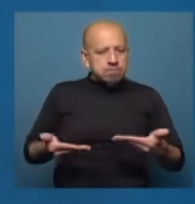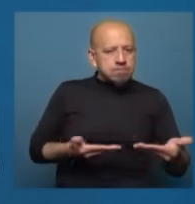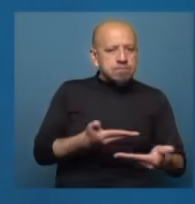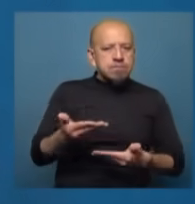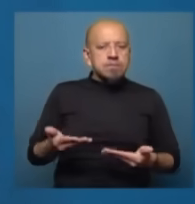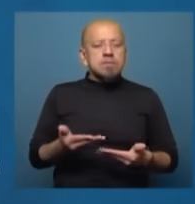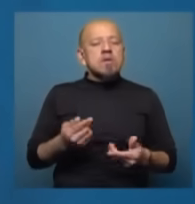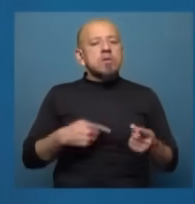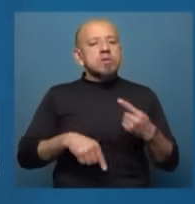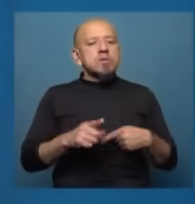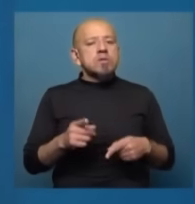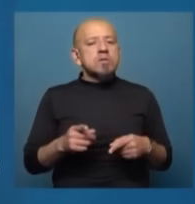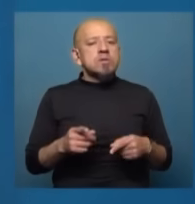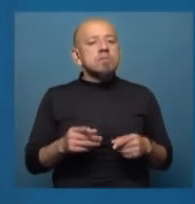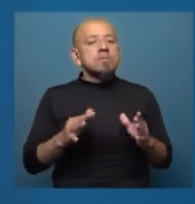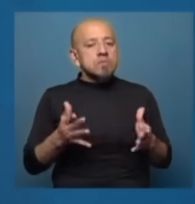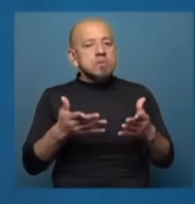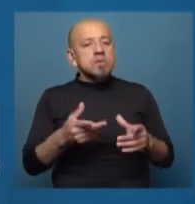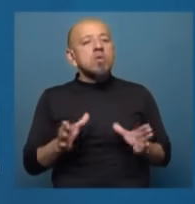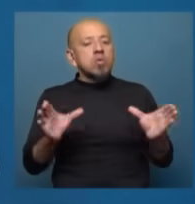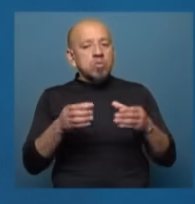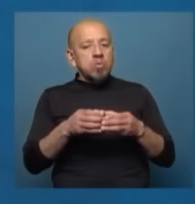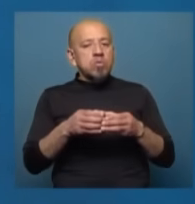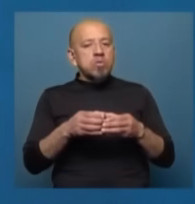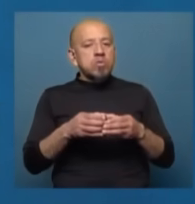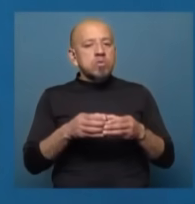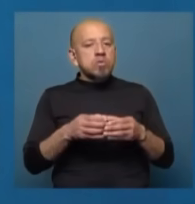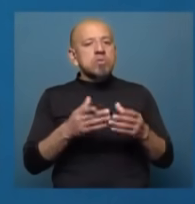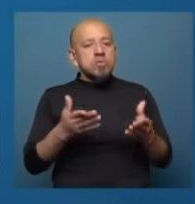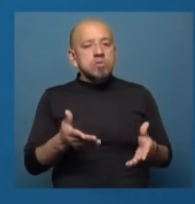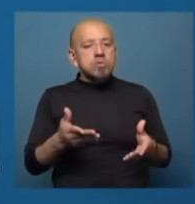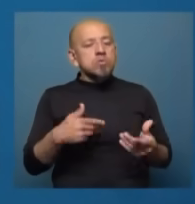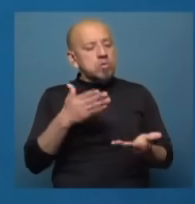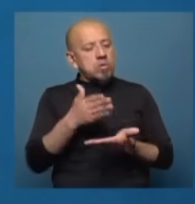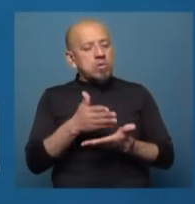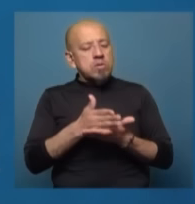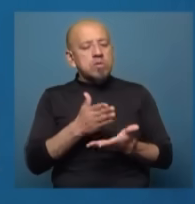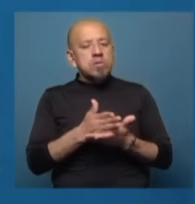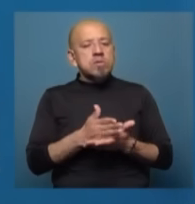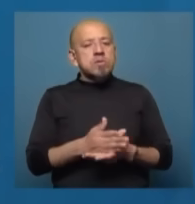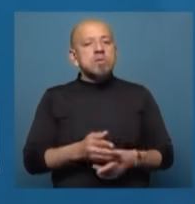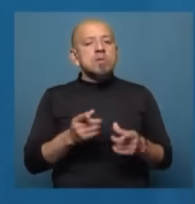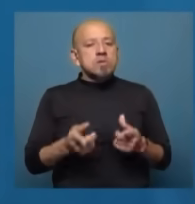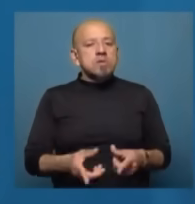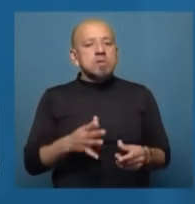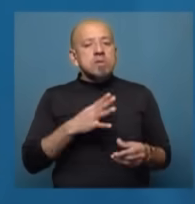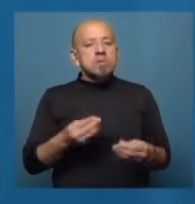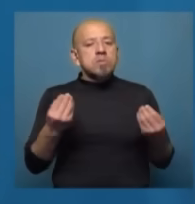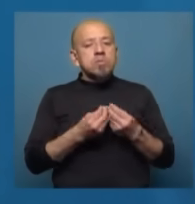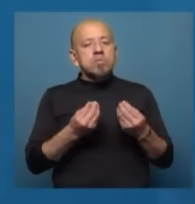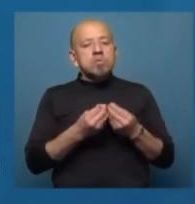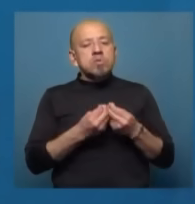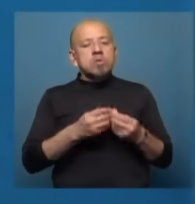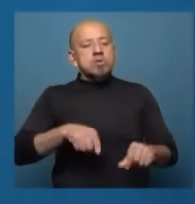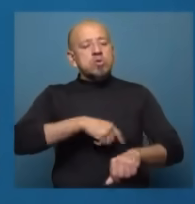sí y quedó un grupo muy consolidado con colaboradores también que dedican muchísimas horas de